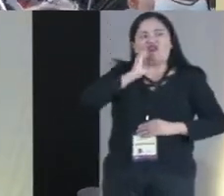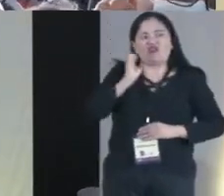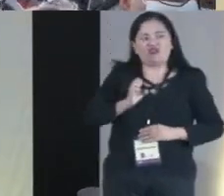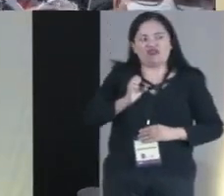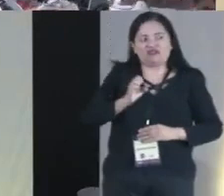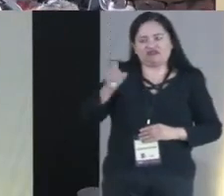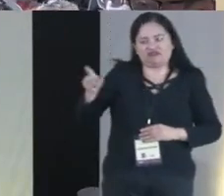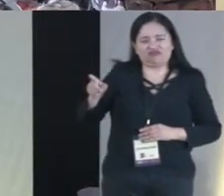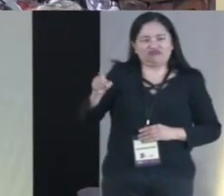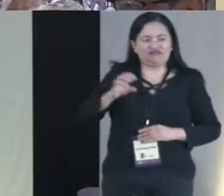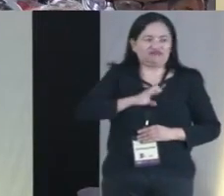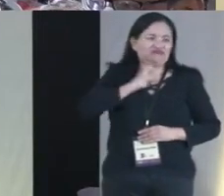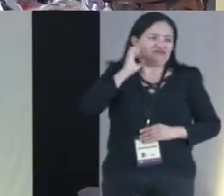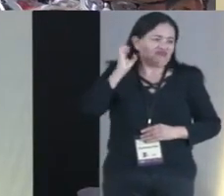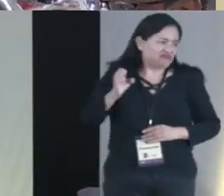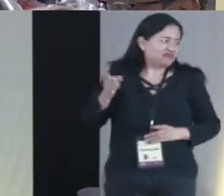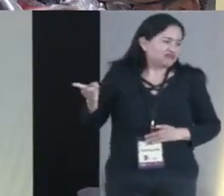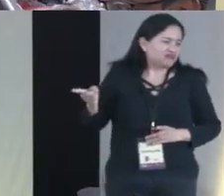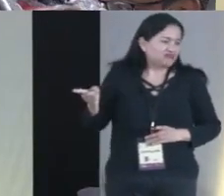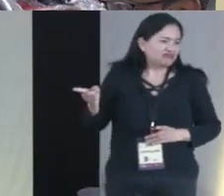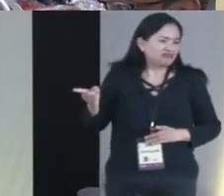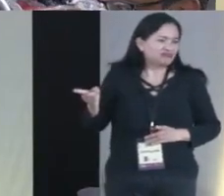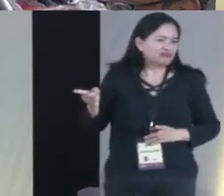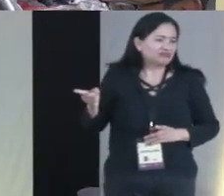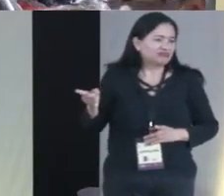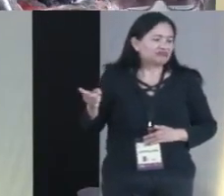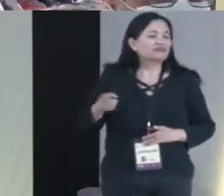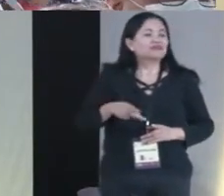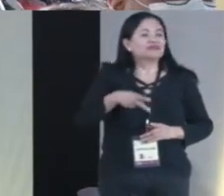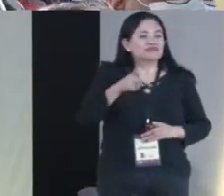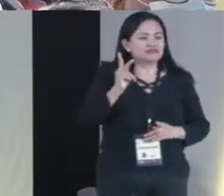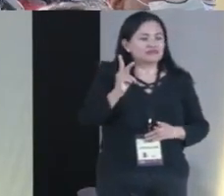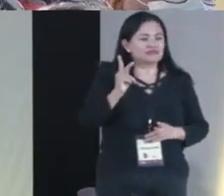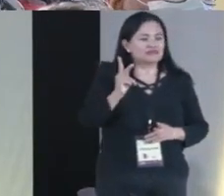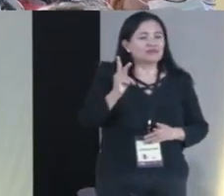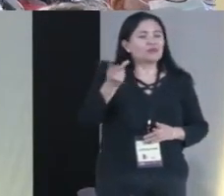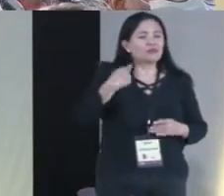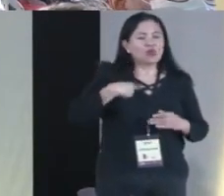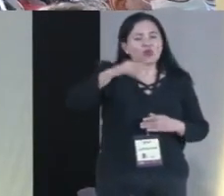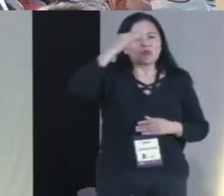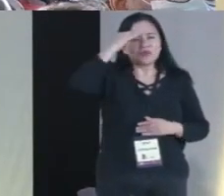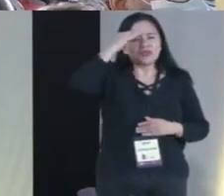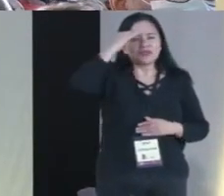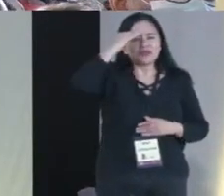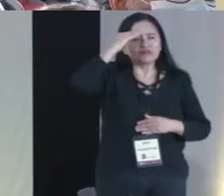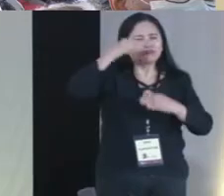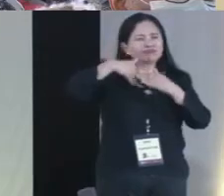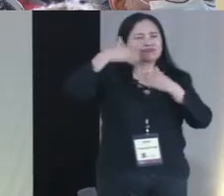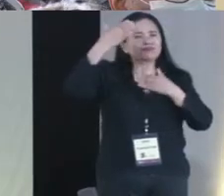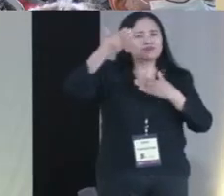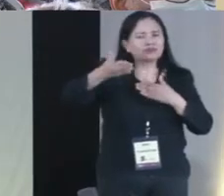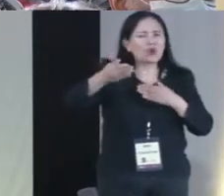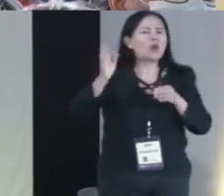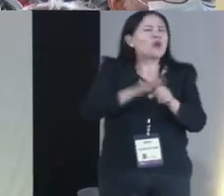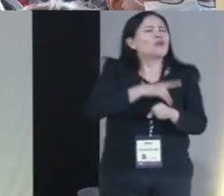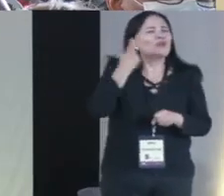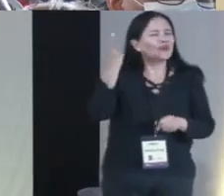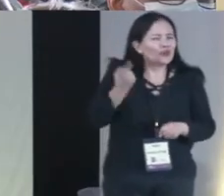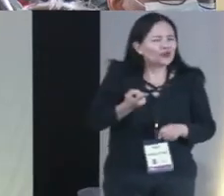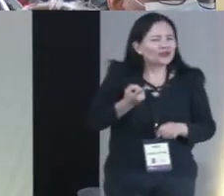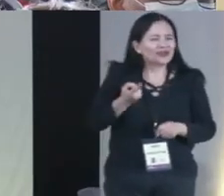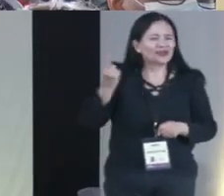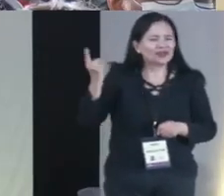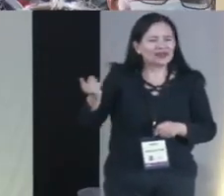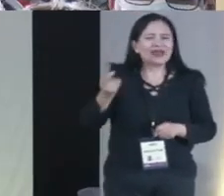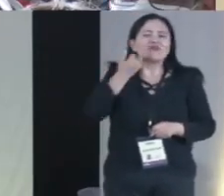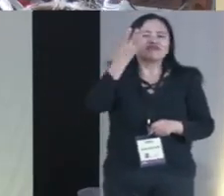a detestar a los que somos güeritos, por decir algo. Pero ya no pensamos más cuáles fueron sus motivos